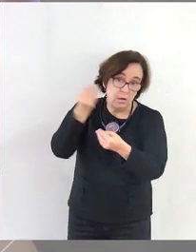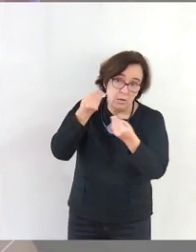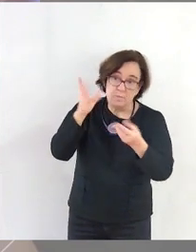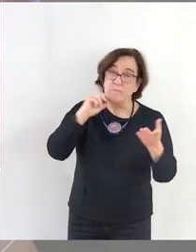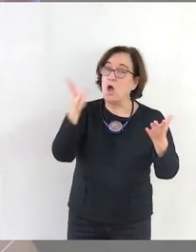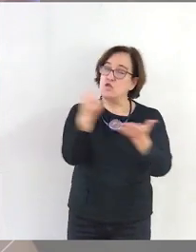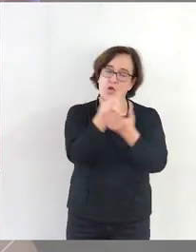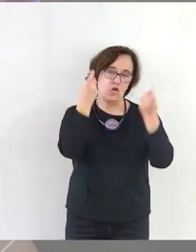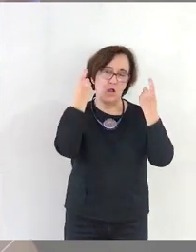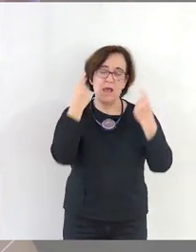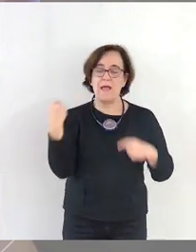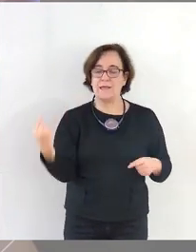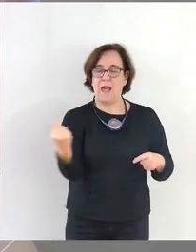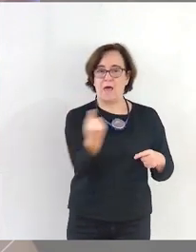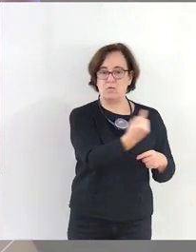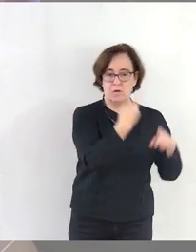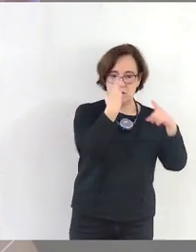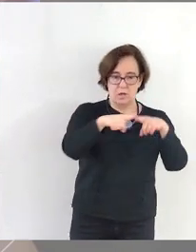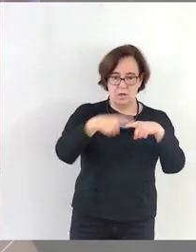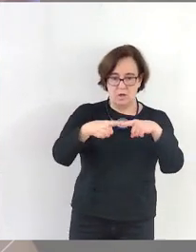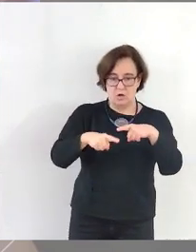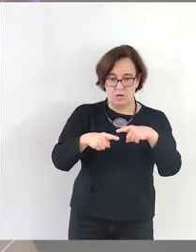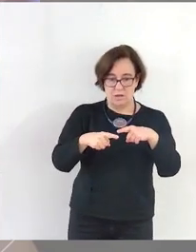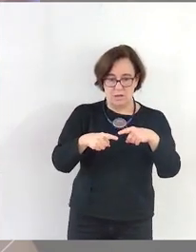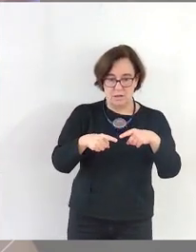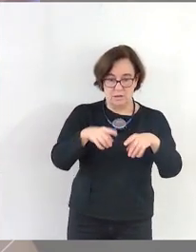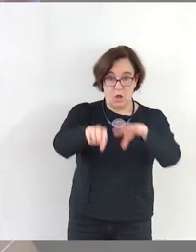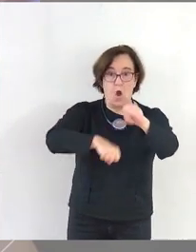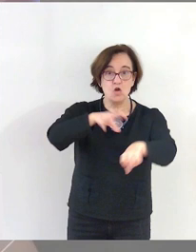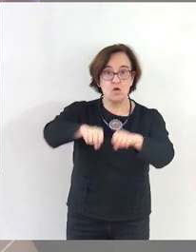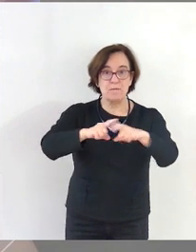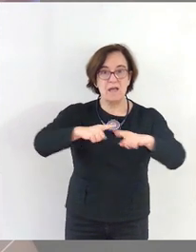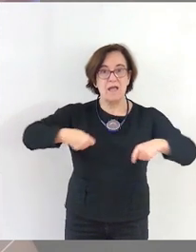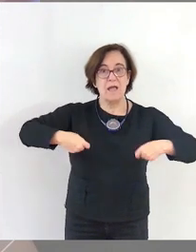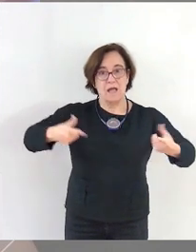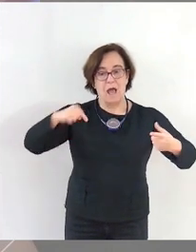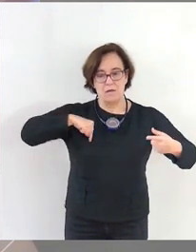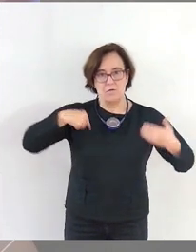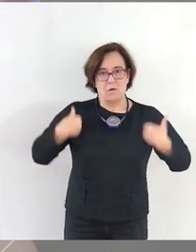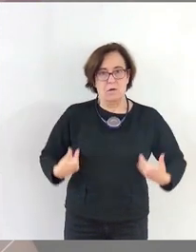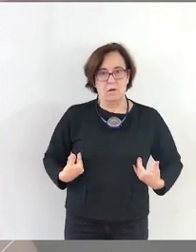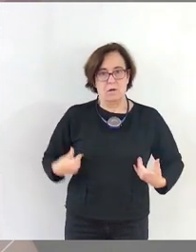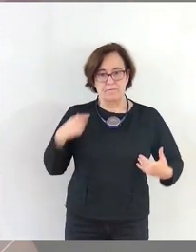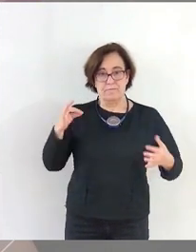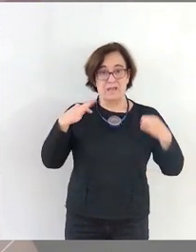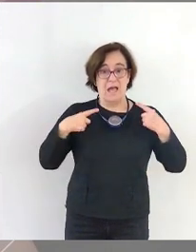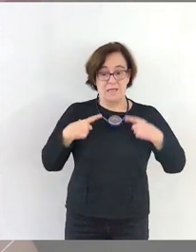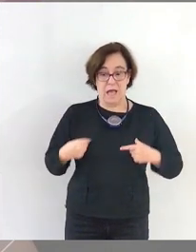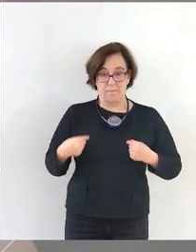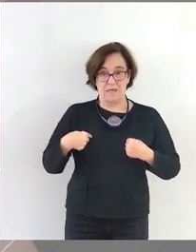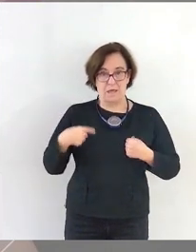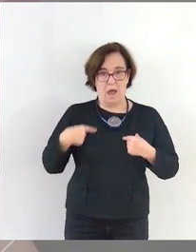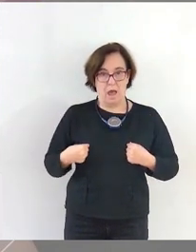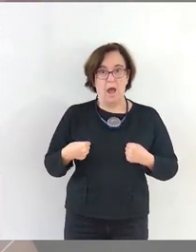alumnos en cada una de las cosas que consumen tiene un gasto de energía previa desde la camisa que comprar en